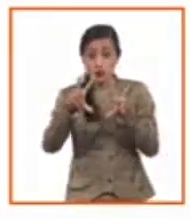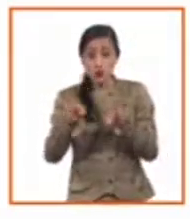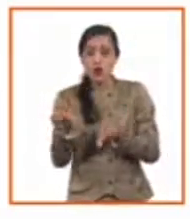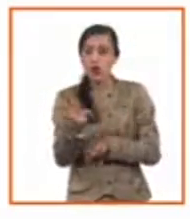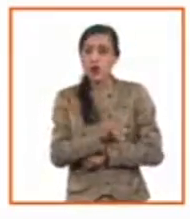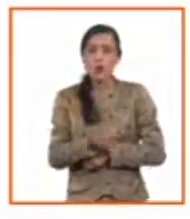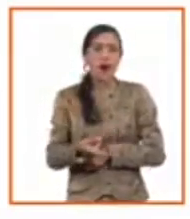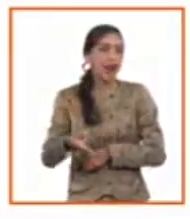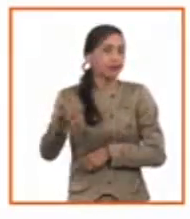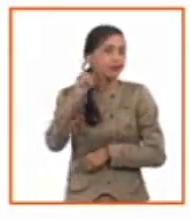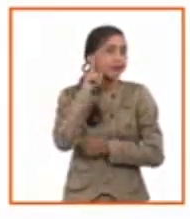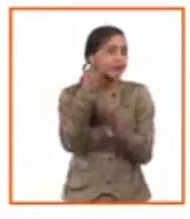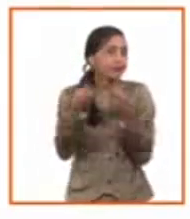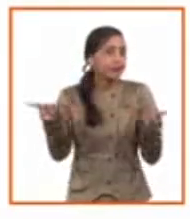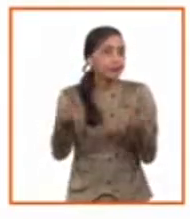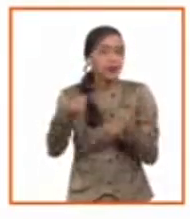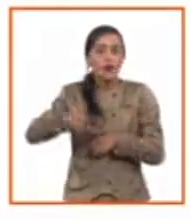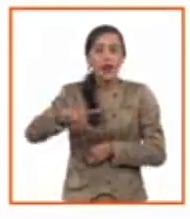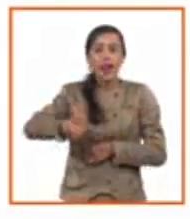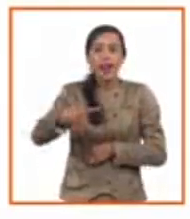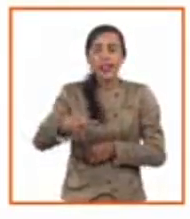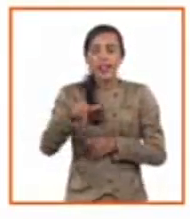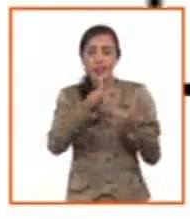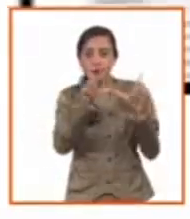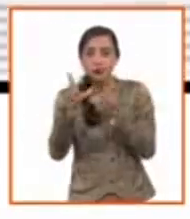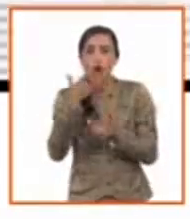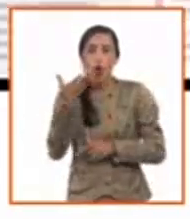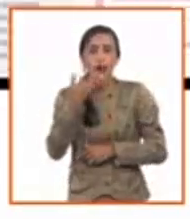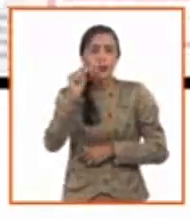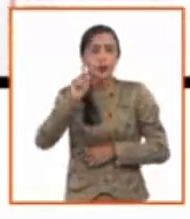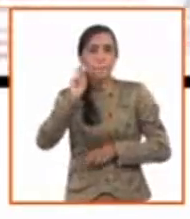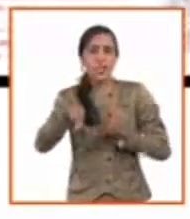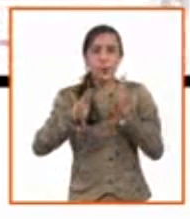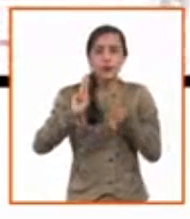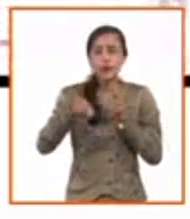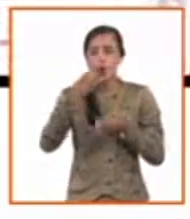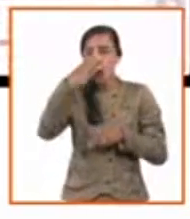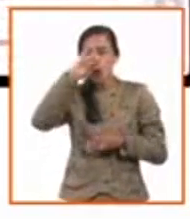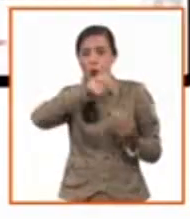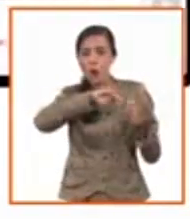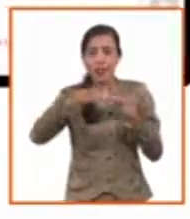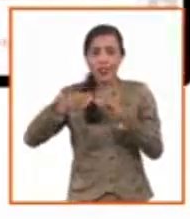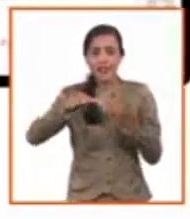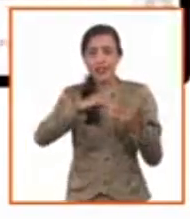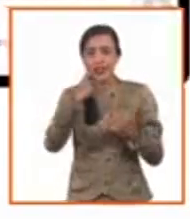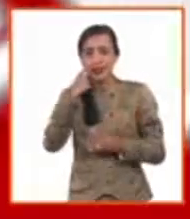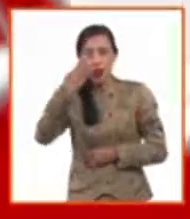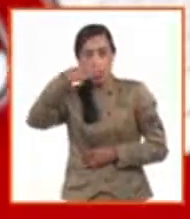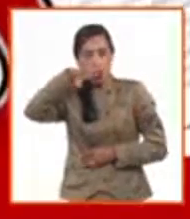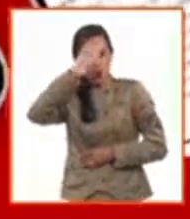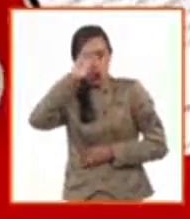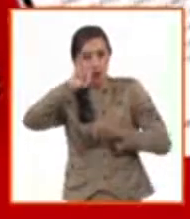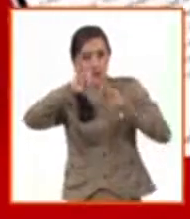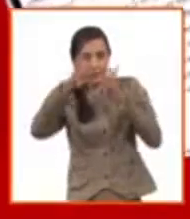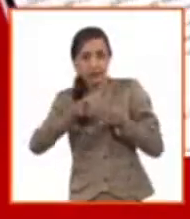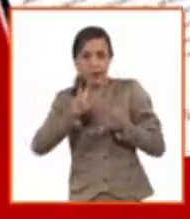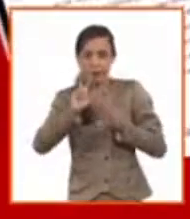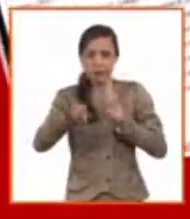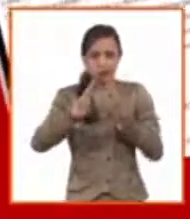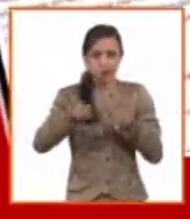imagen y los sonidos de cada día los comentarios de nuestros lectores cubadebate una mirada desde cuba en el espacio público